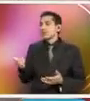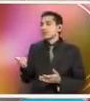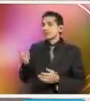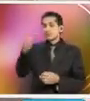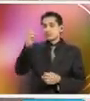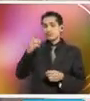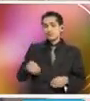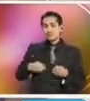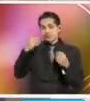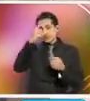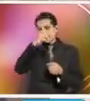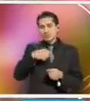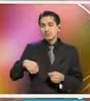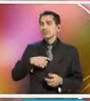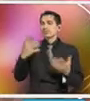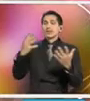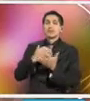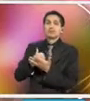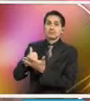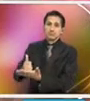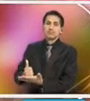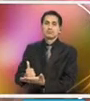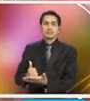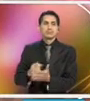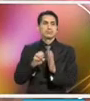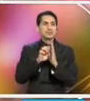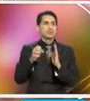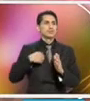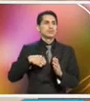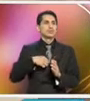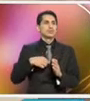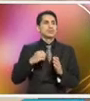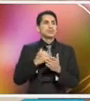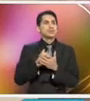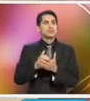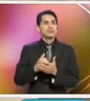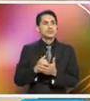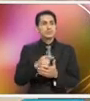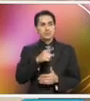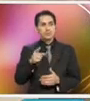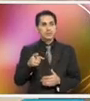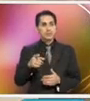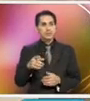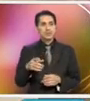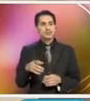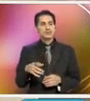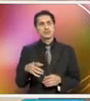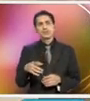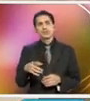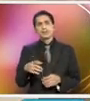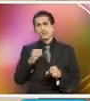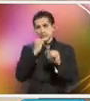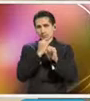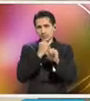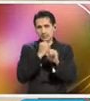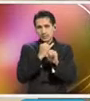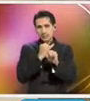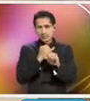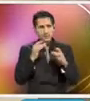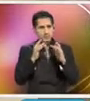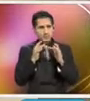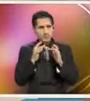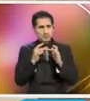cómo? Nos pueden contactar por todas las vías, teléfono, correo electrónico o redes sociales. Sí. Y también la gente que no